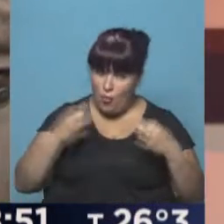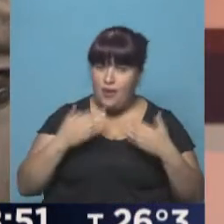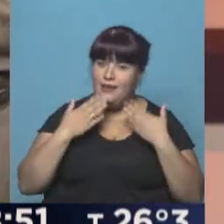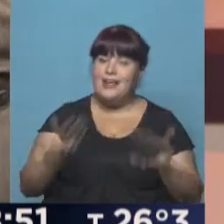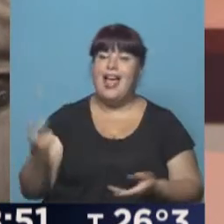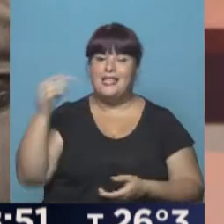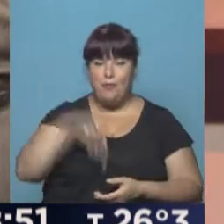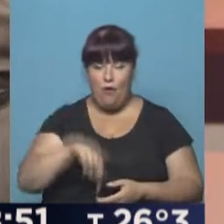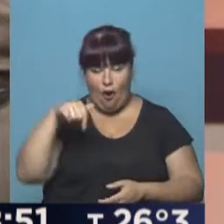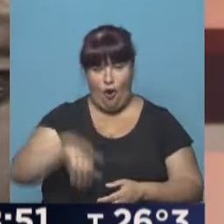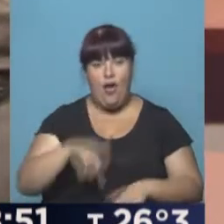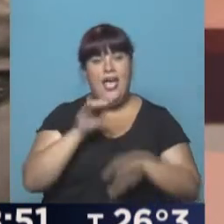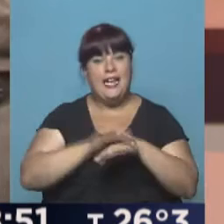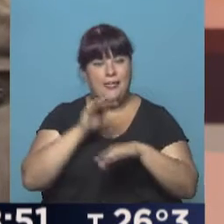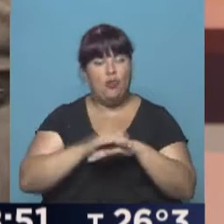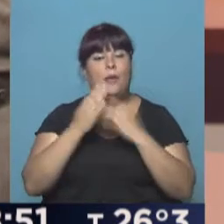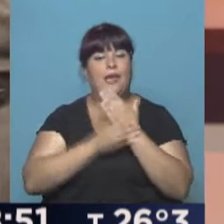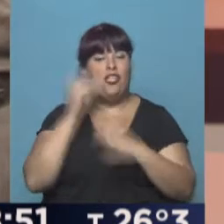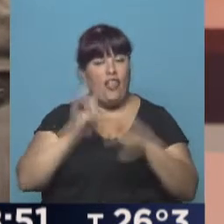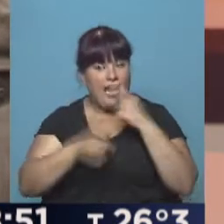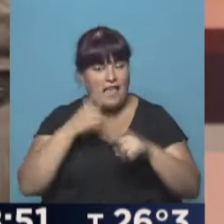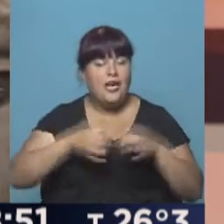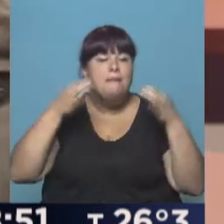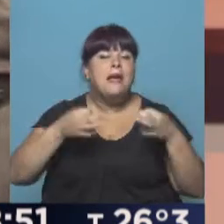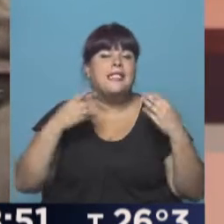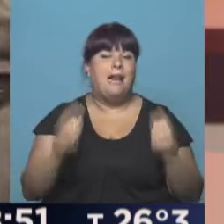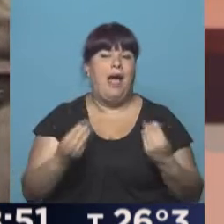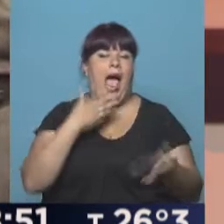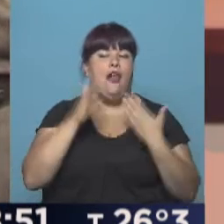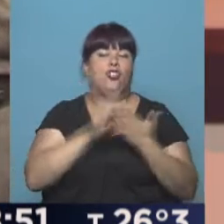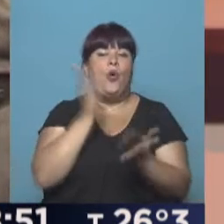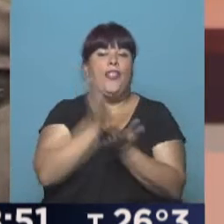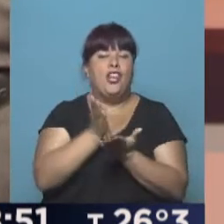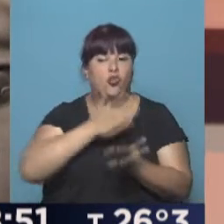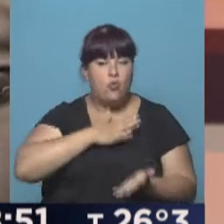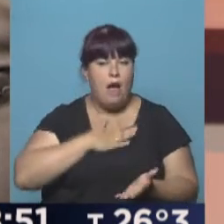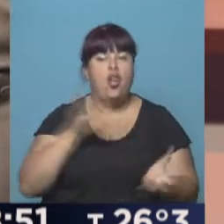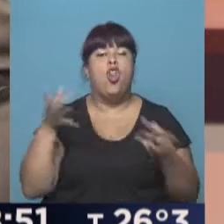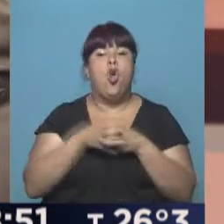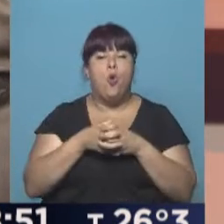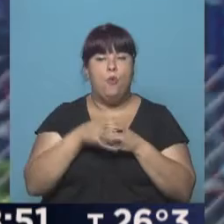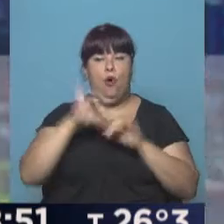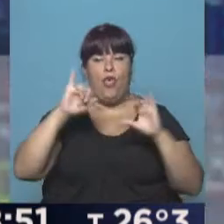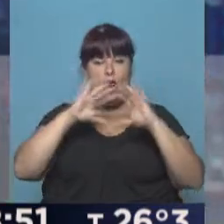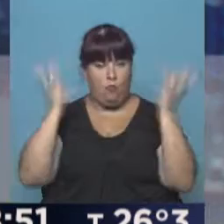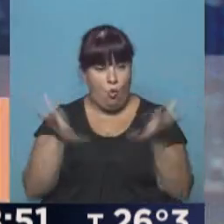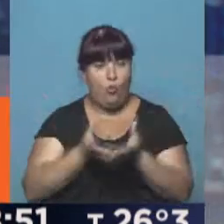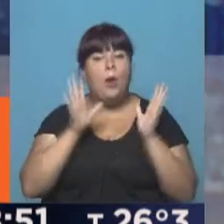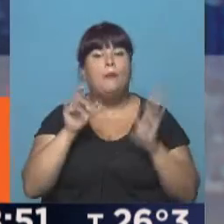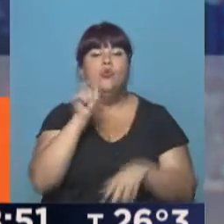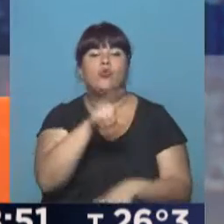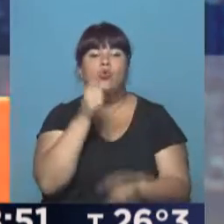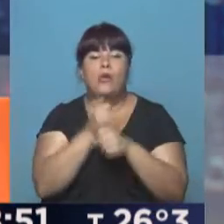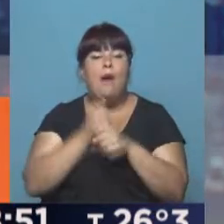por acompañarnos. Hoy encargado desde la Cancillería, especial para hablar sobre derechos humanos en los organismos internacionales. Pero su